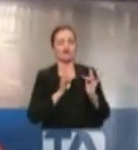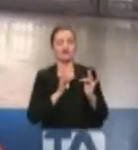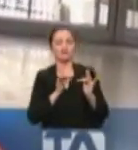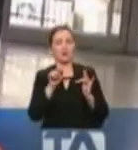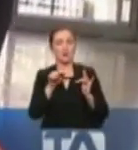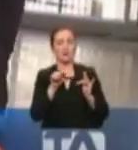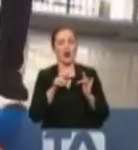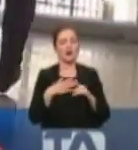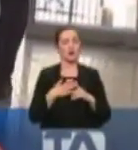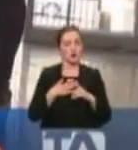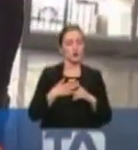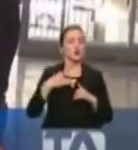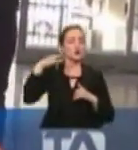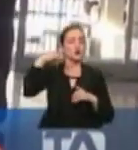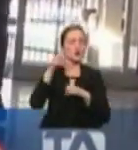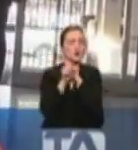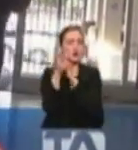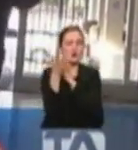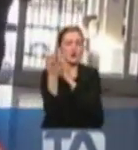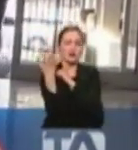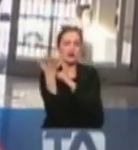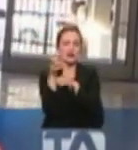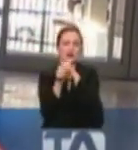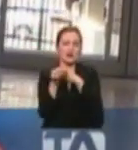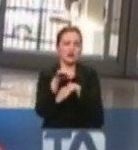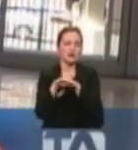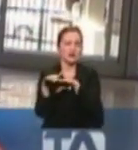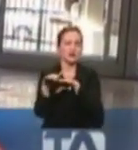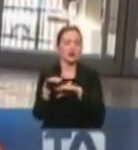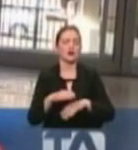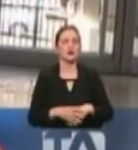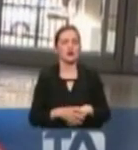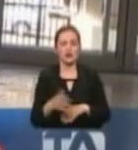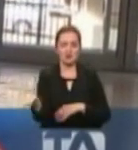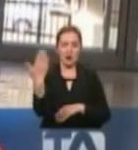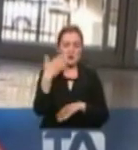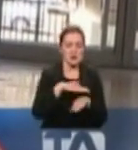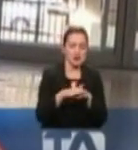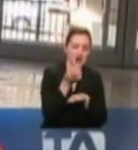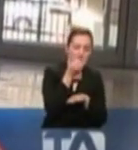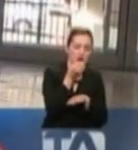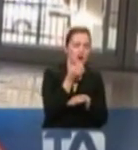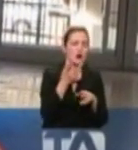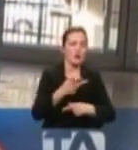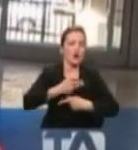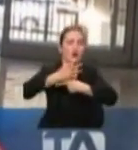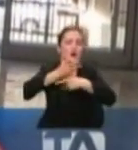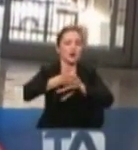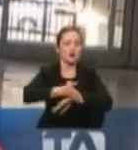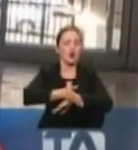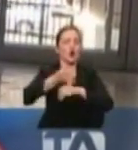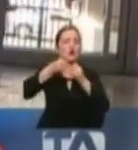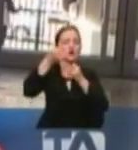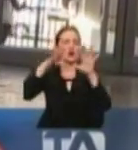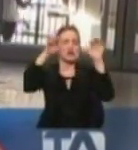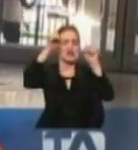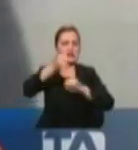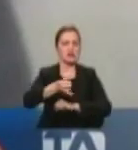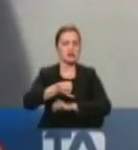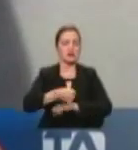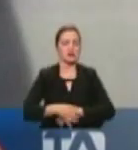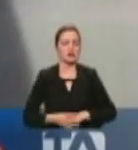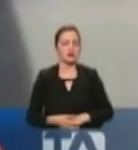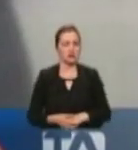niñas entre 13 y 15 años de edad, les invitan, les dan de comer, les protegen y el final es